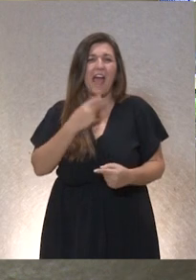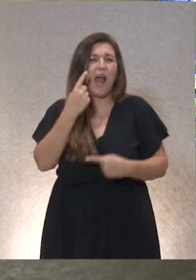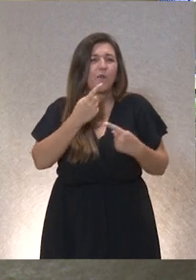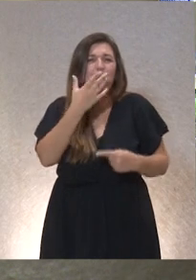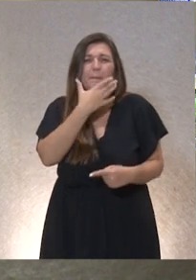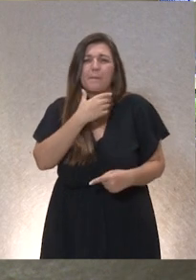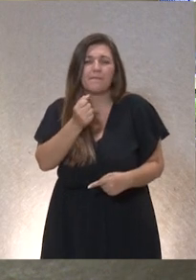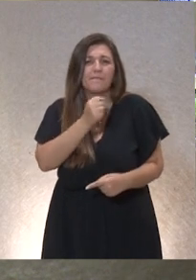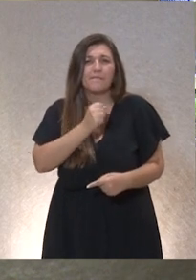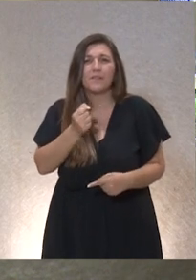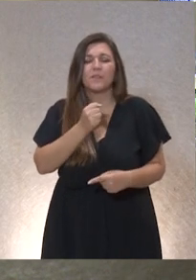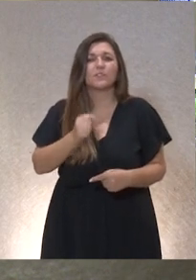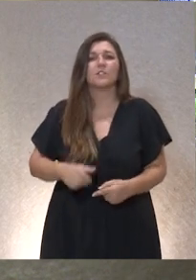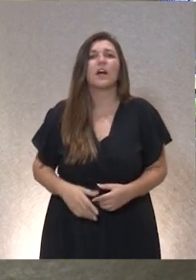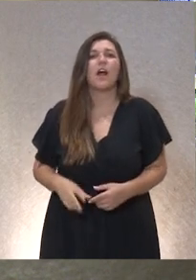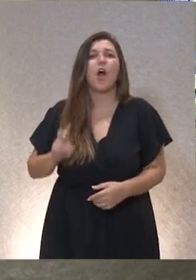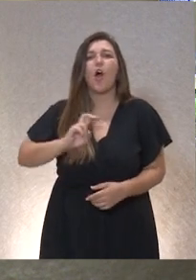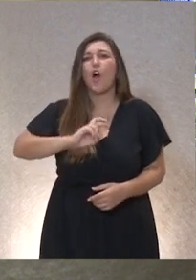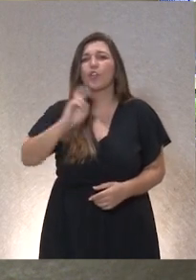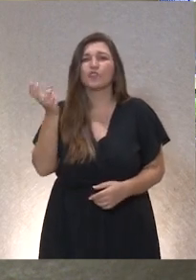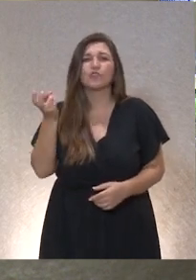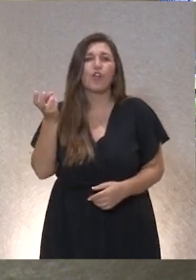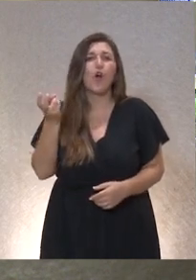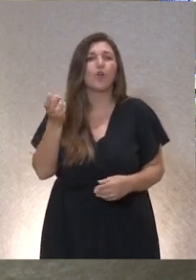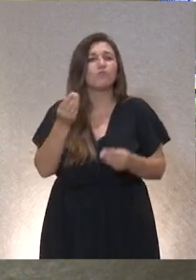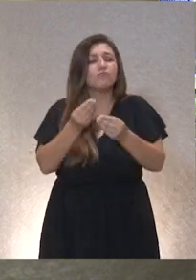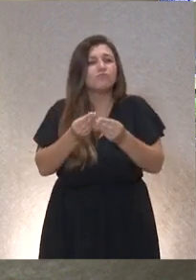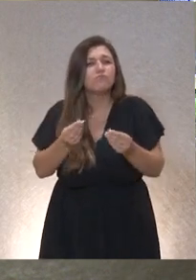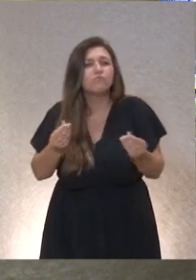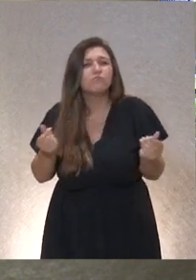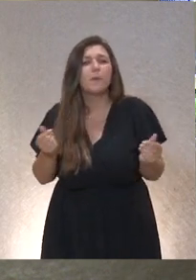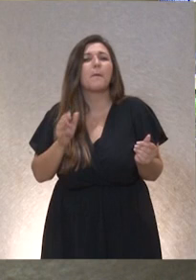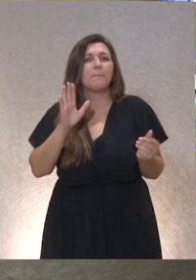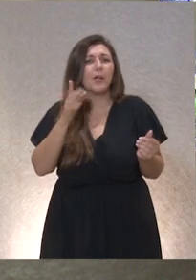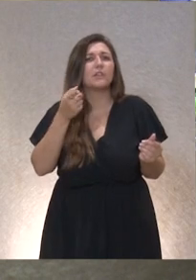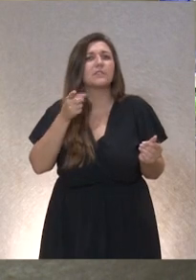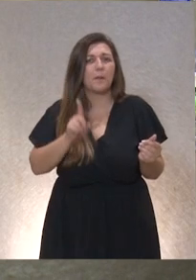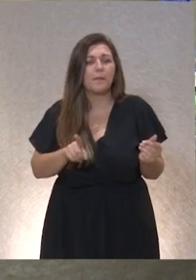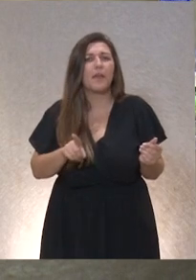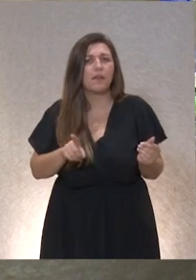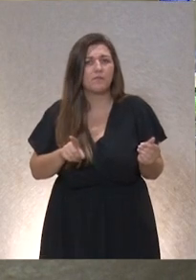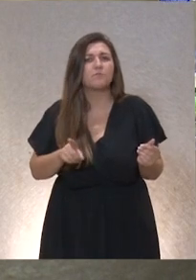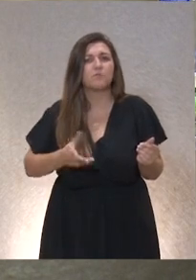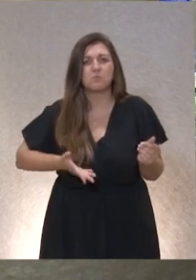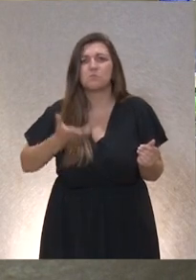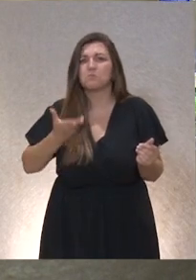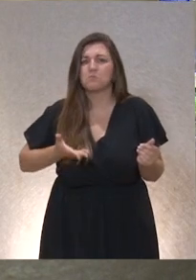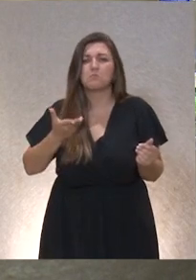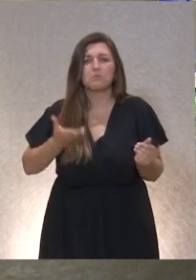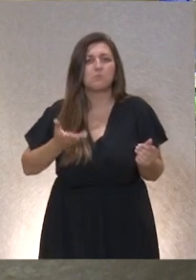tangiblemente extraordinarias otras más sutiles pero pero también de de de una